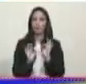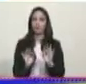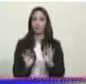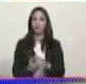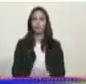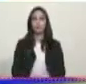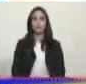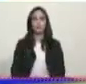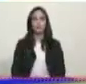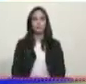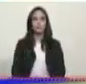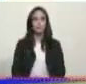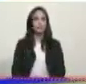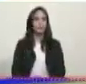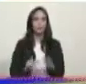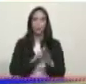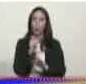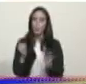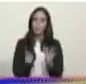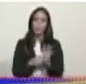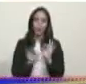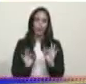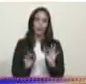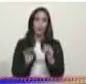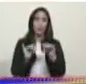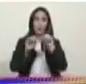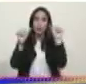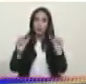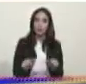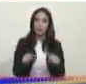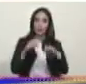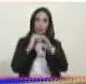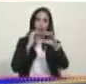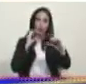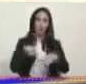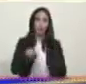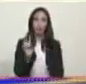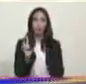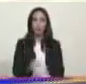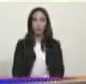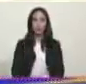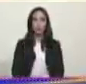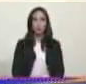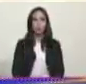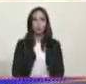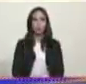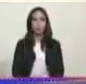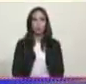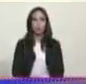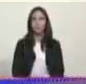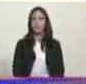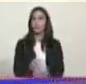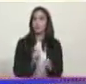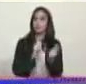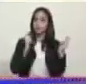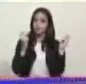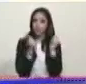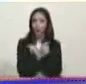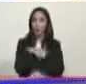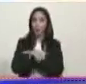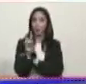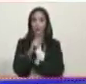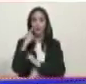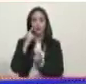absoluta, total, de los sistemas de transporte de Venezuela y convertir a Venezuela,